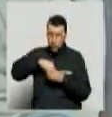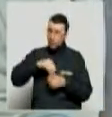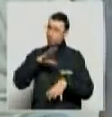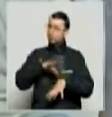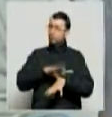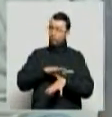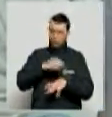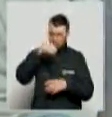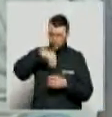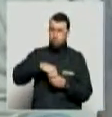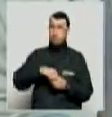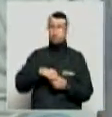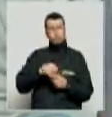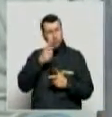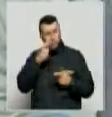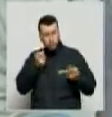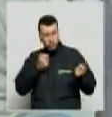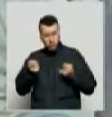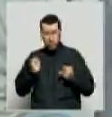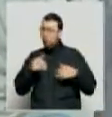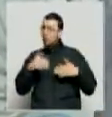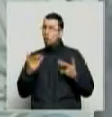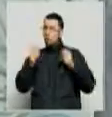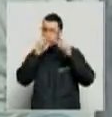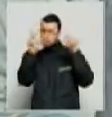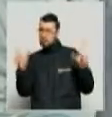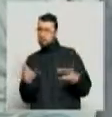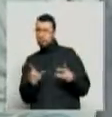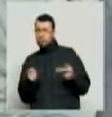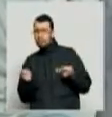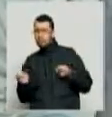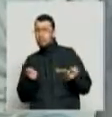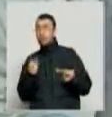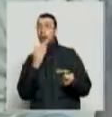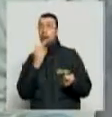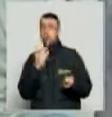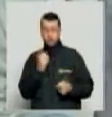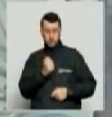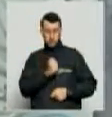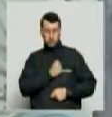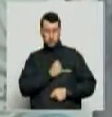parte clínica y del diagnóstico, y es la electrocardiografía.